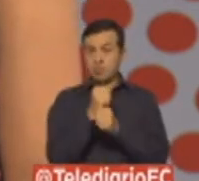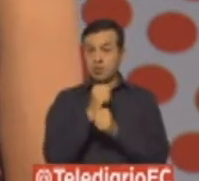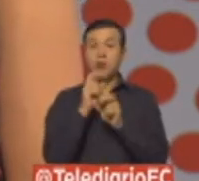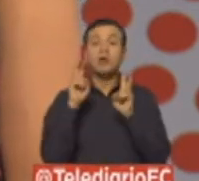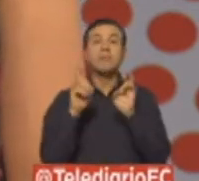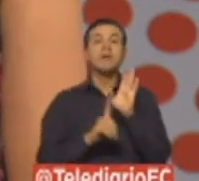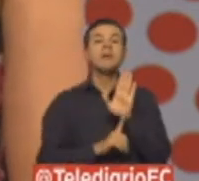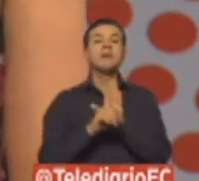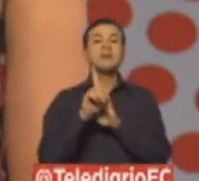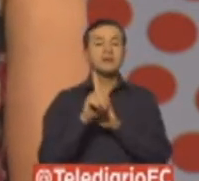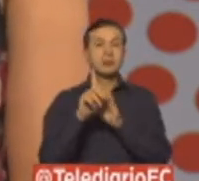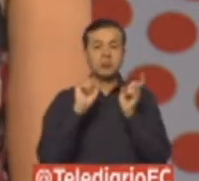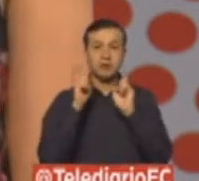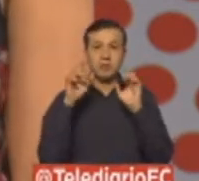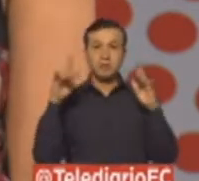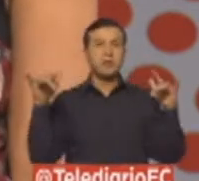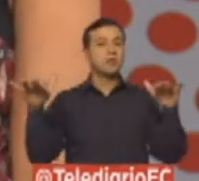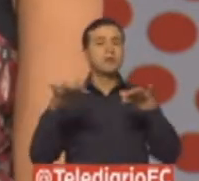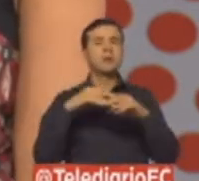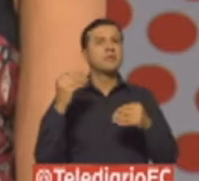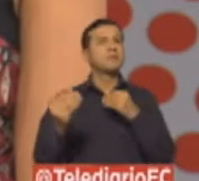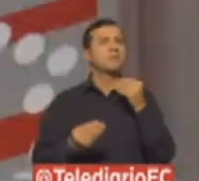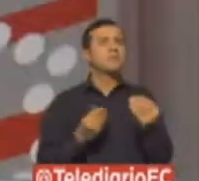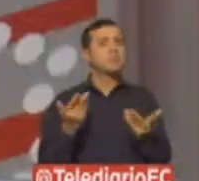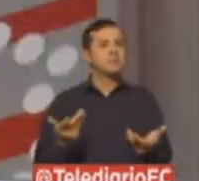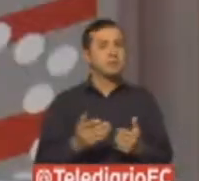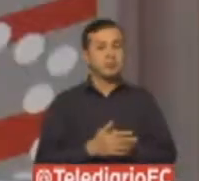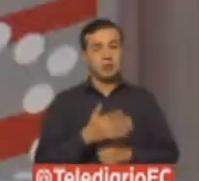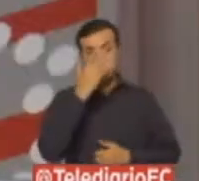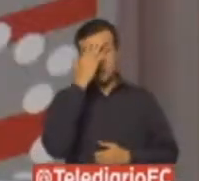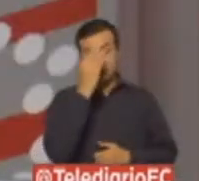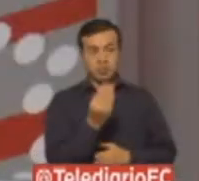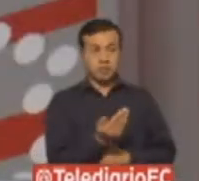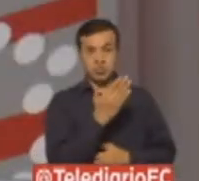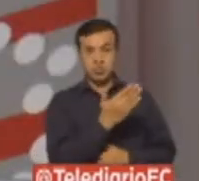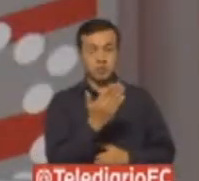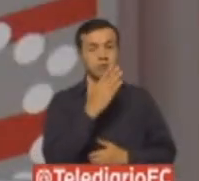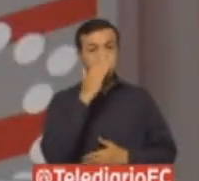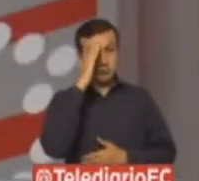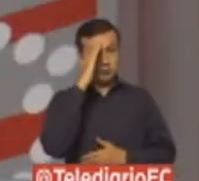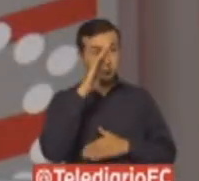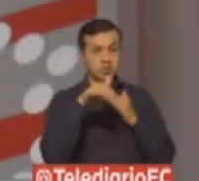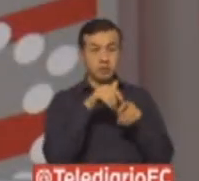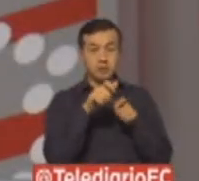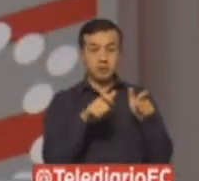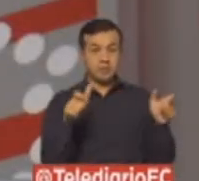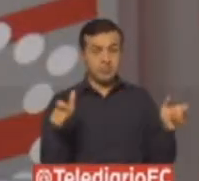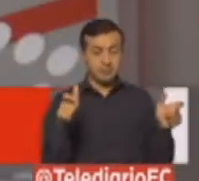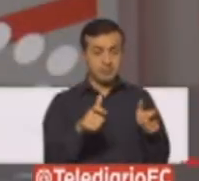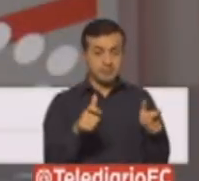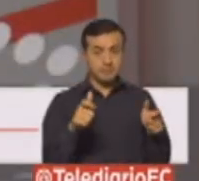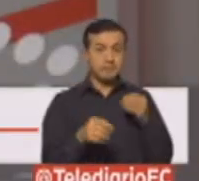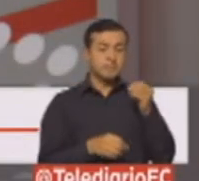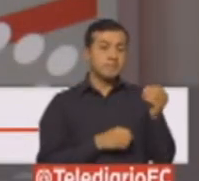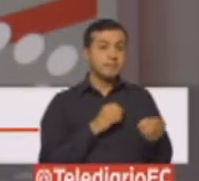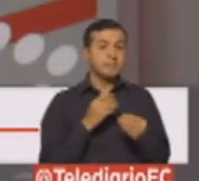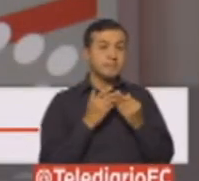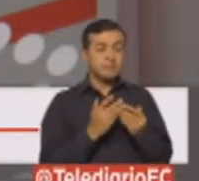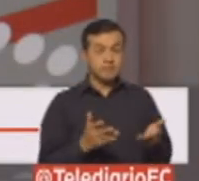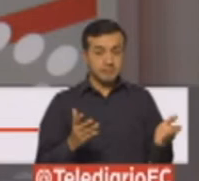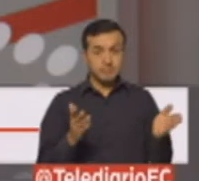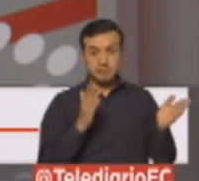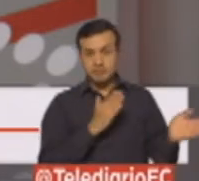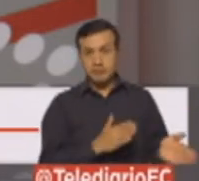sostenible y cambio climático que se espera lograr buenos días y un saludo a todos que nos escuchan lo que nosotros estamos